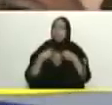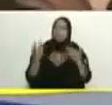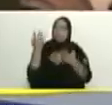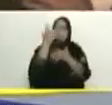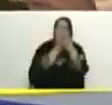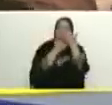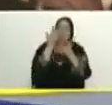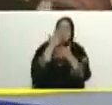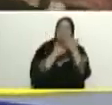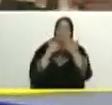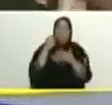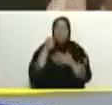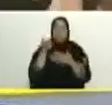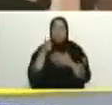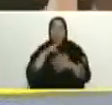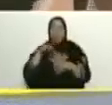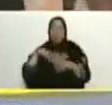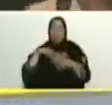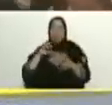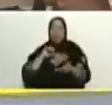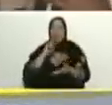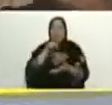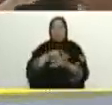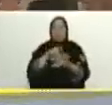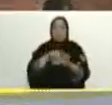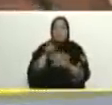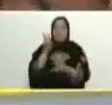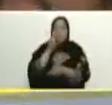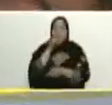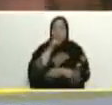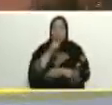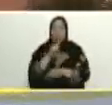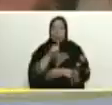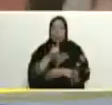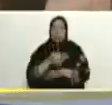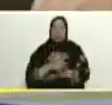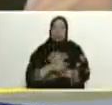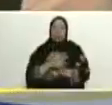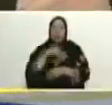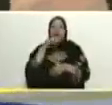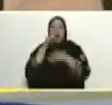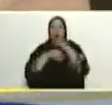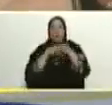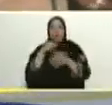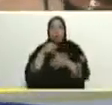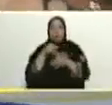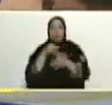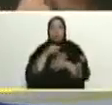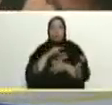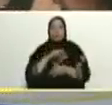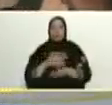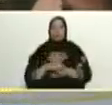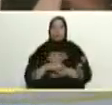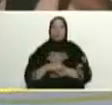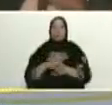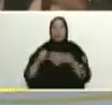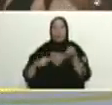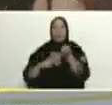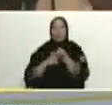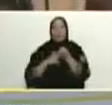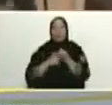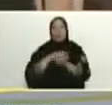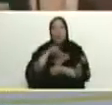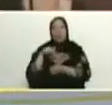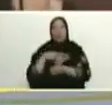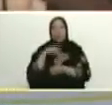Nosotros entramos y dentro del palacio hablamos con el compañero José